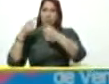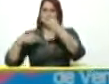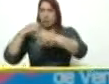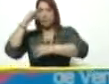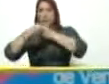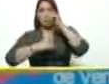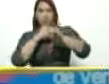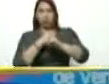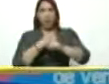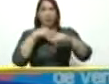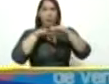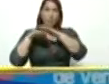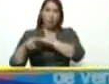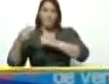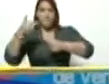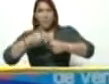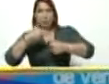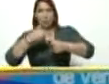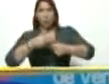reservas de petróleo,